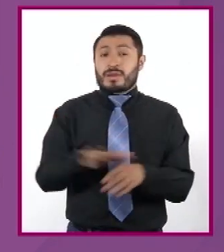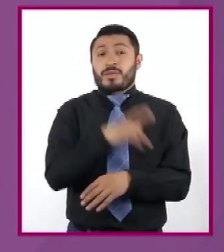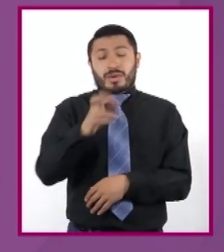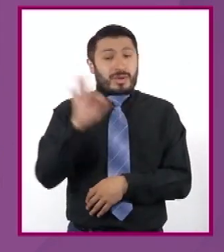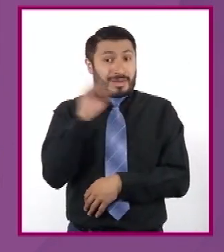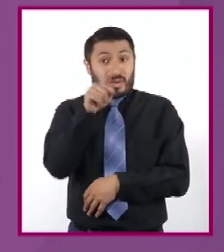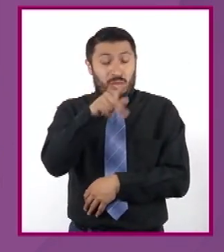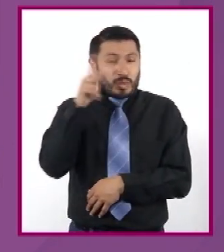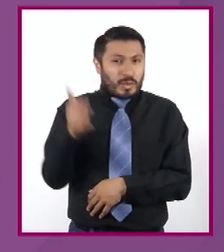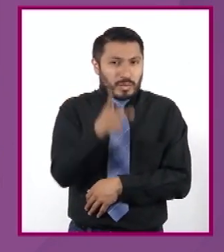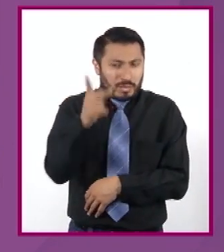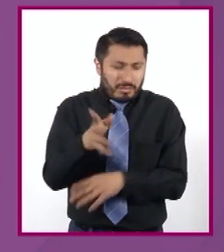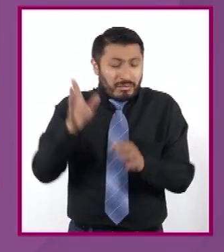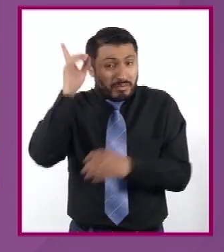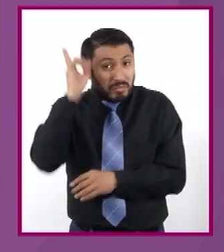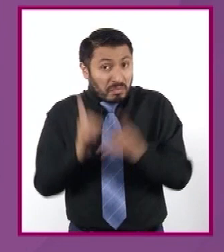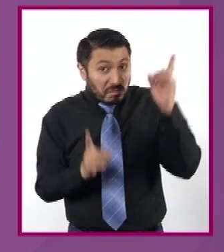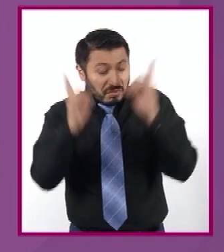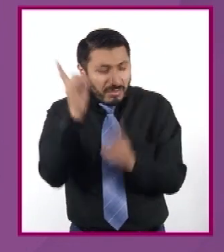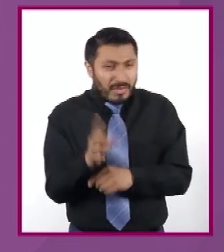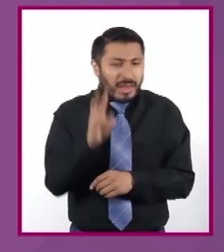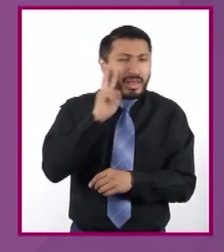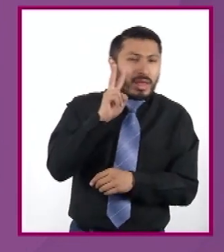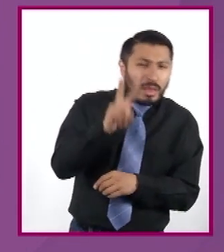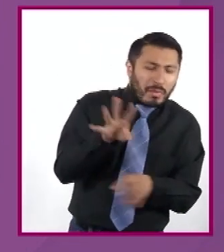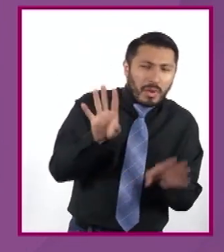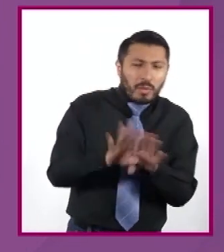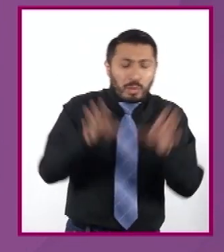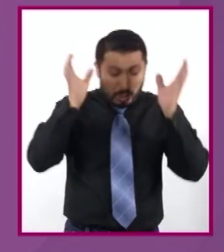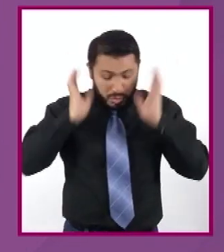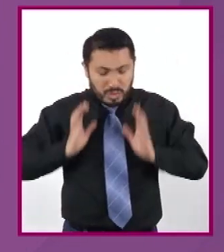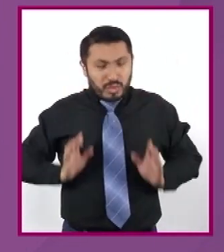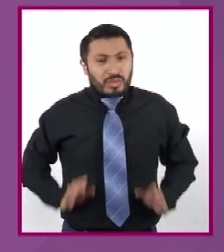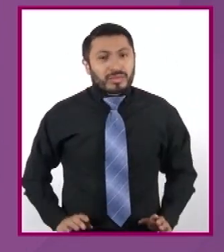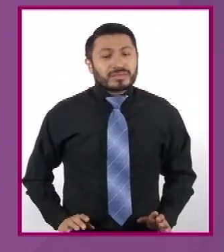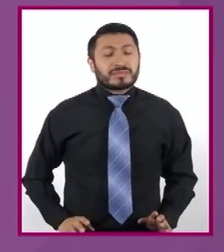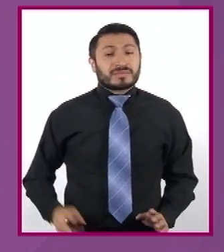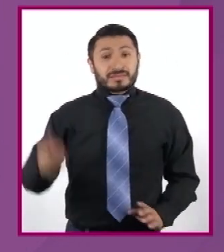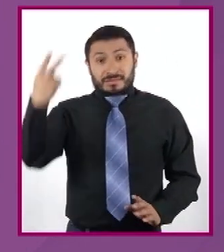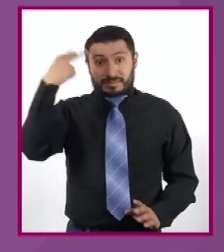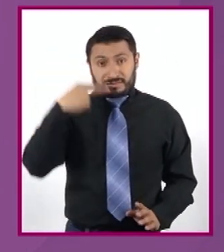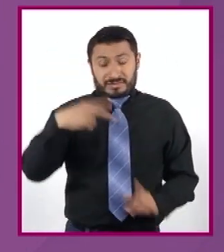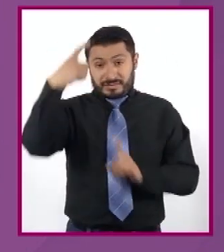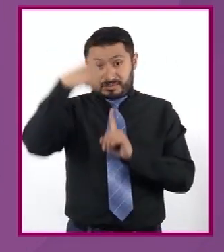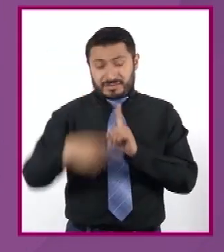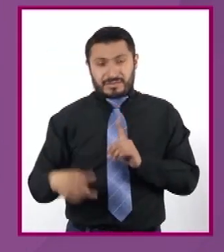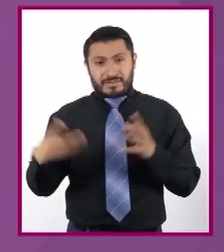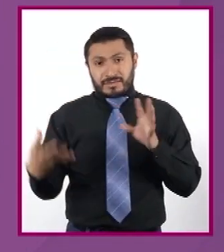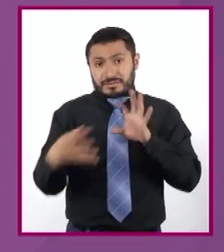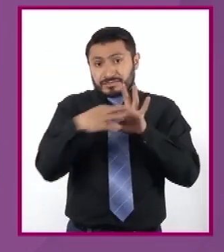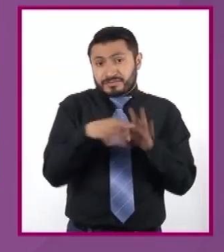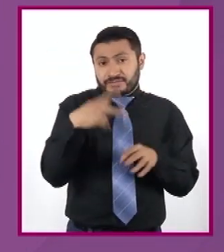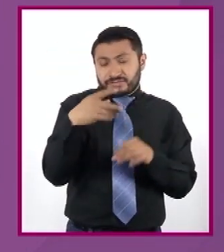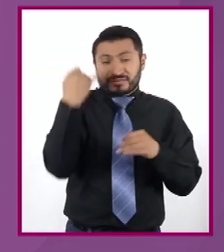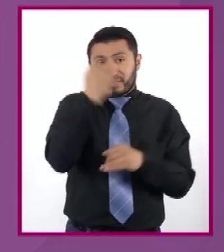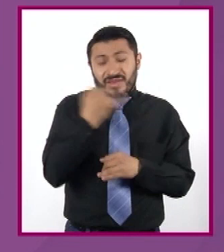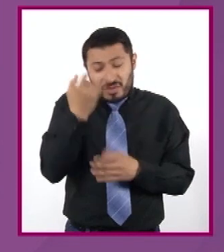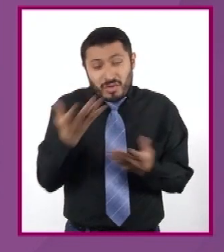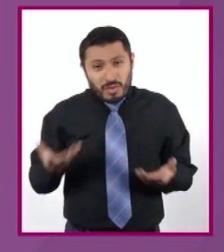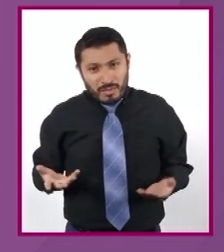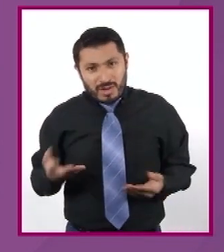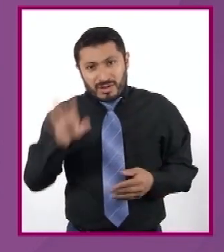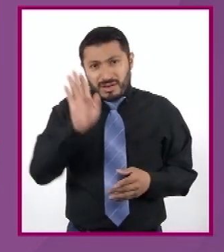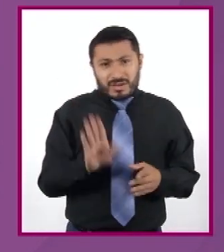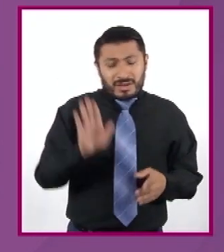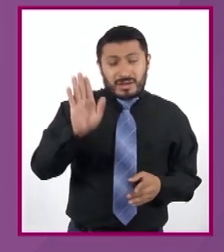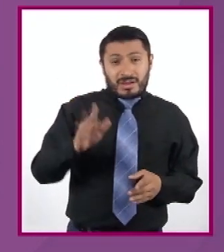cuestionen. ¿La apariencia de las personas se relaciona con su manera de hablar? ¿Consideran que los jóvenes y los adultos